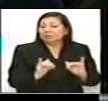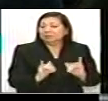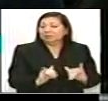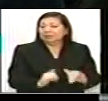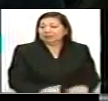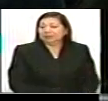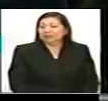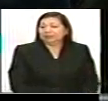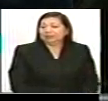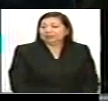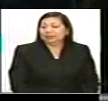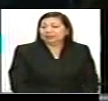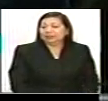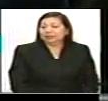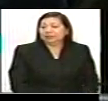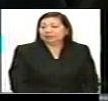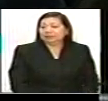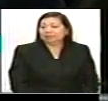paralizadas. Ahora,